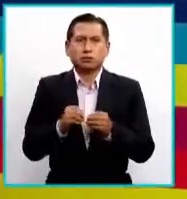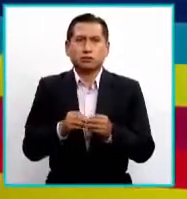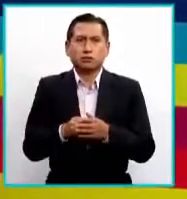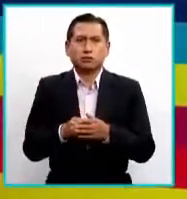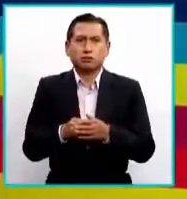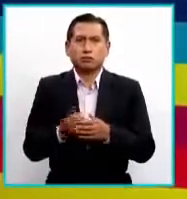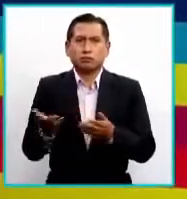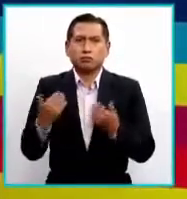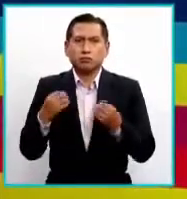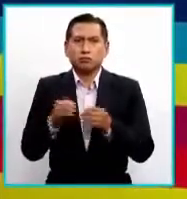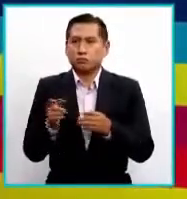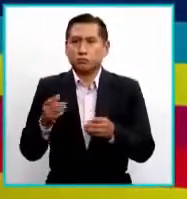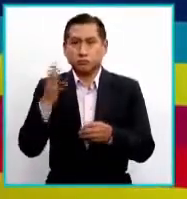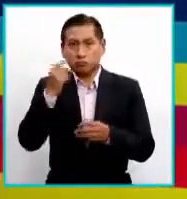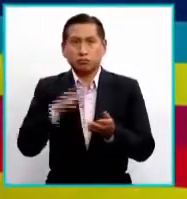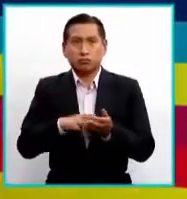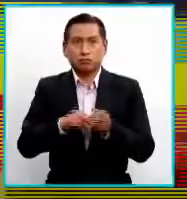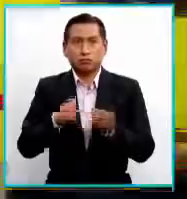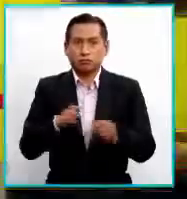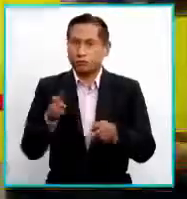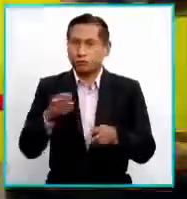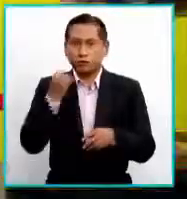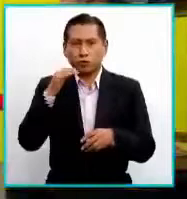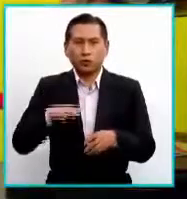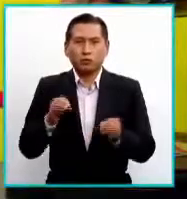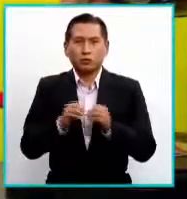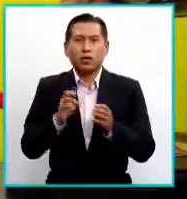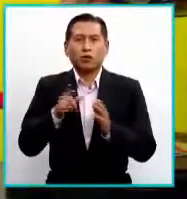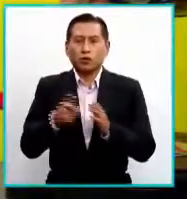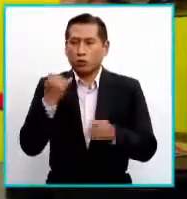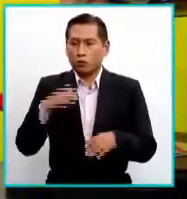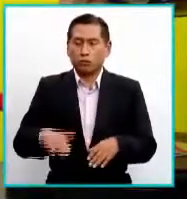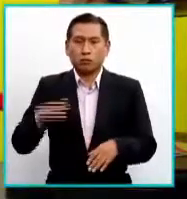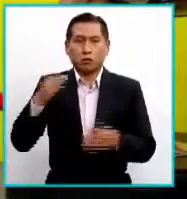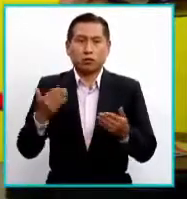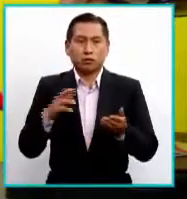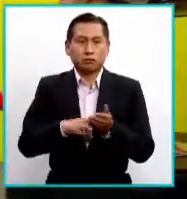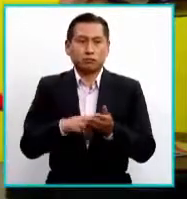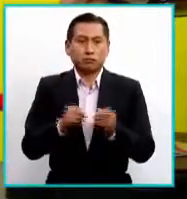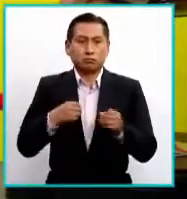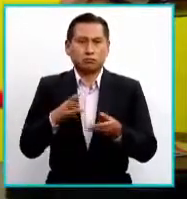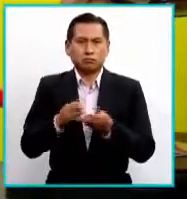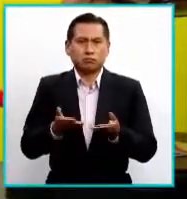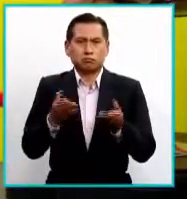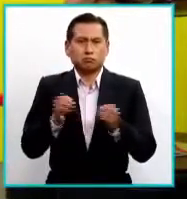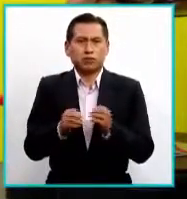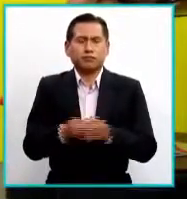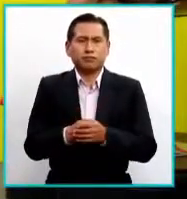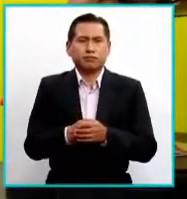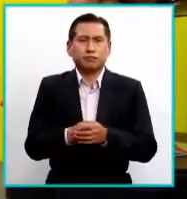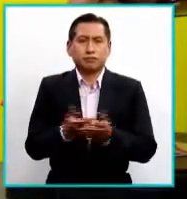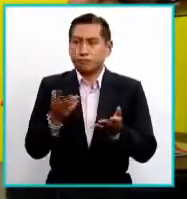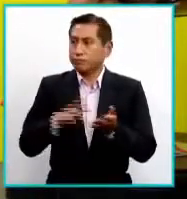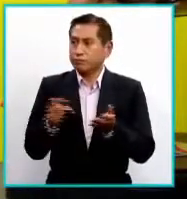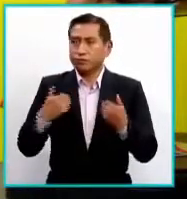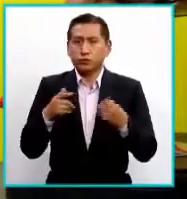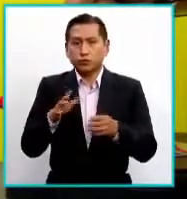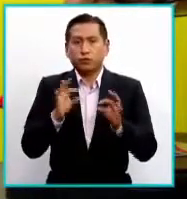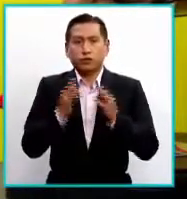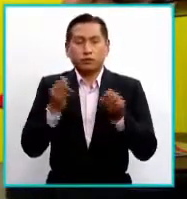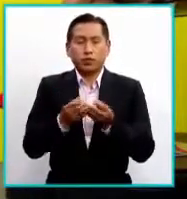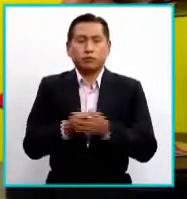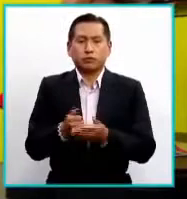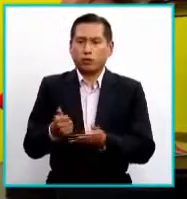nos parece también bonito conocerlas de pequeñas y después de grande. Y quiero contarte, Carla, que tu familia nos